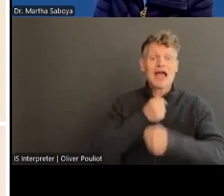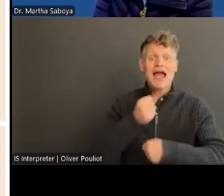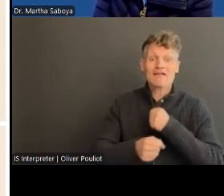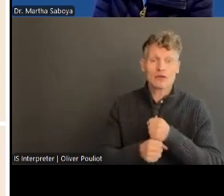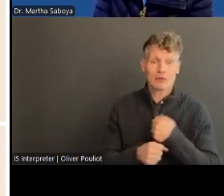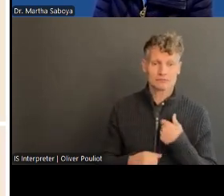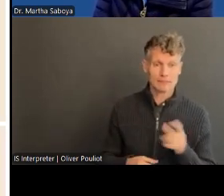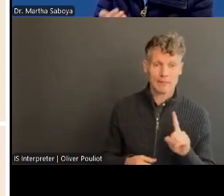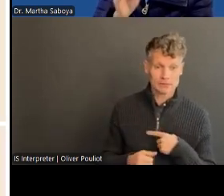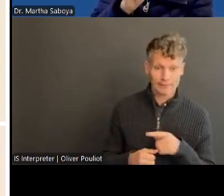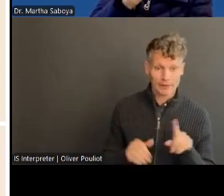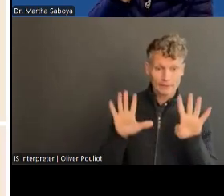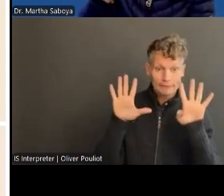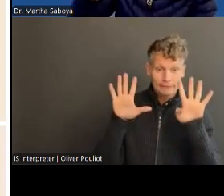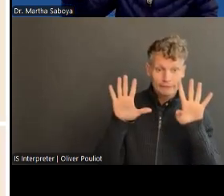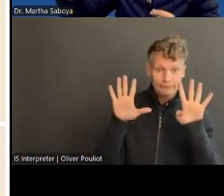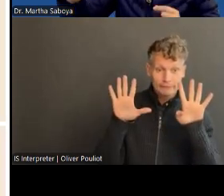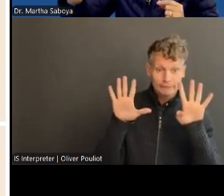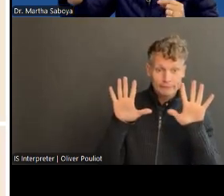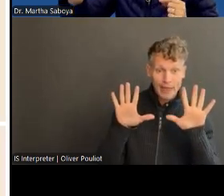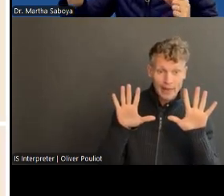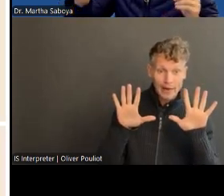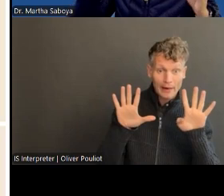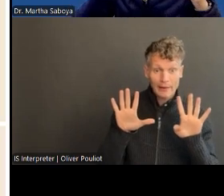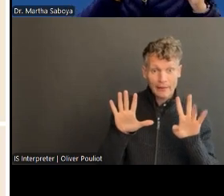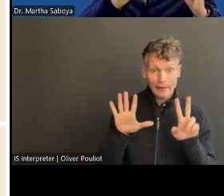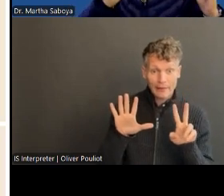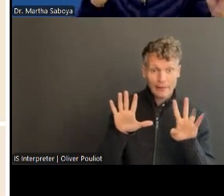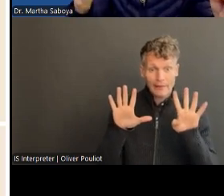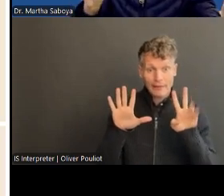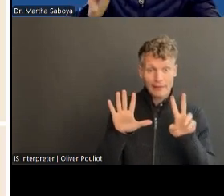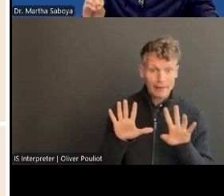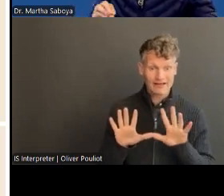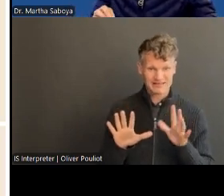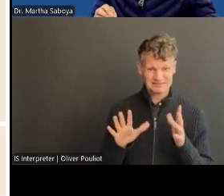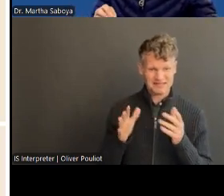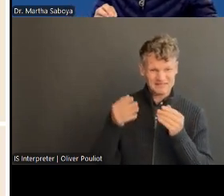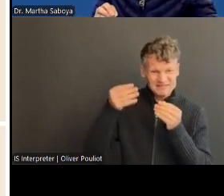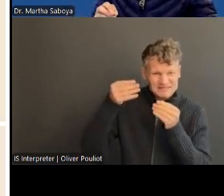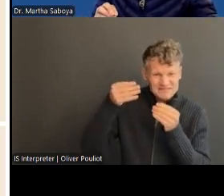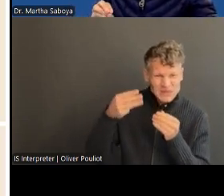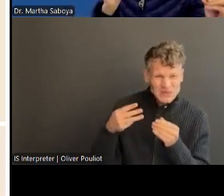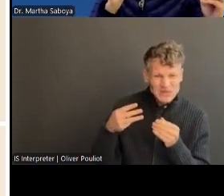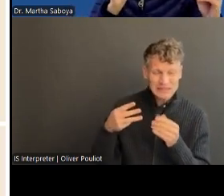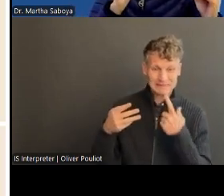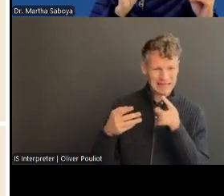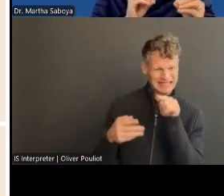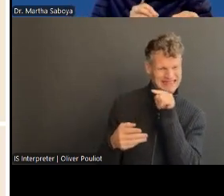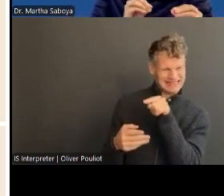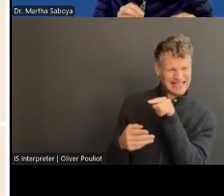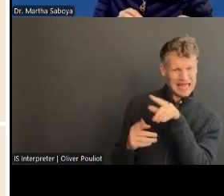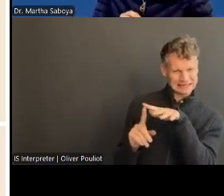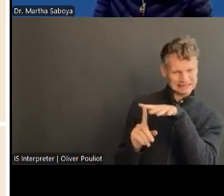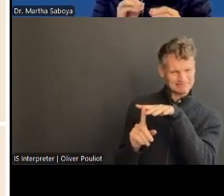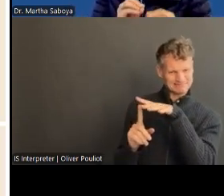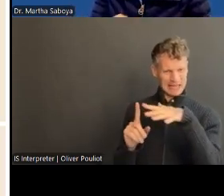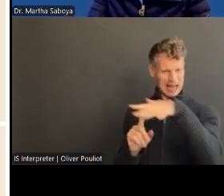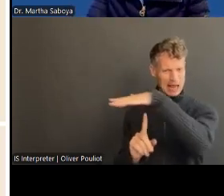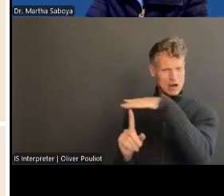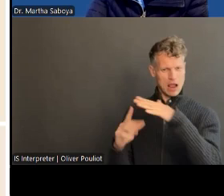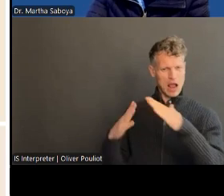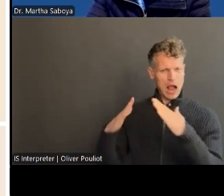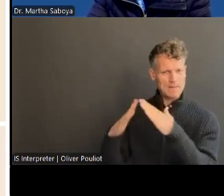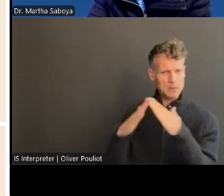de 100 casos de lepra. Probablemente estos grupos se encuentran en campos